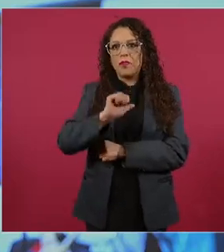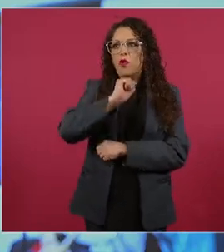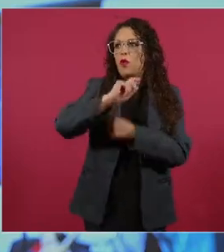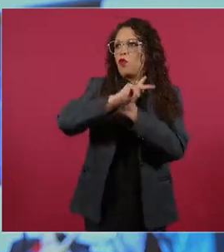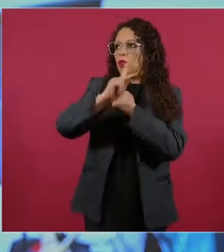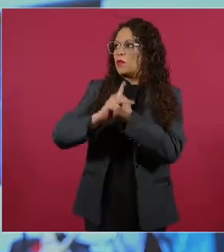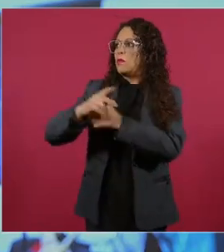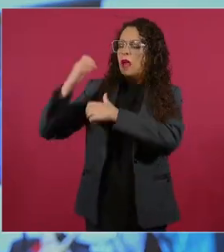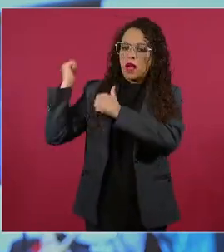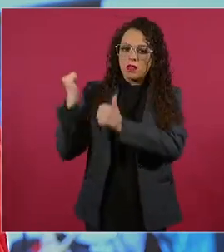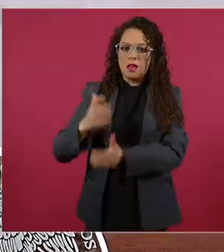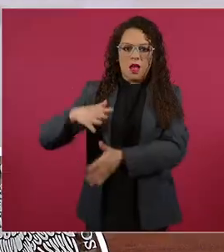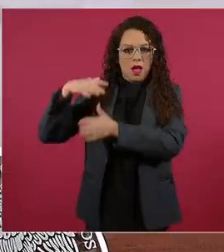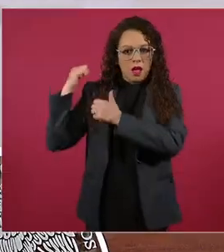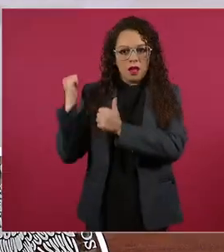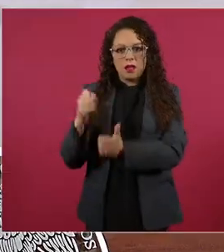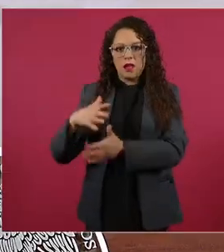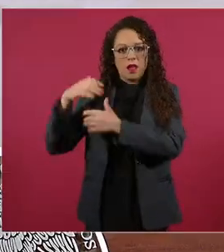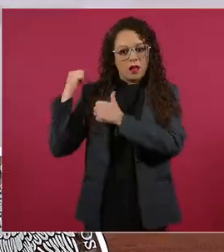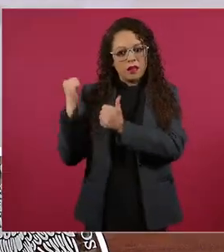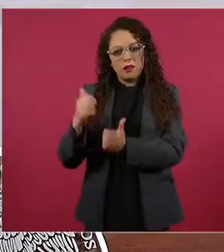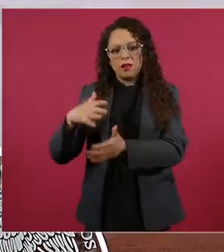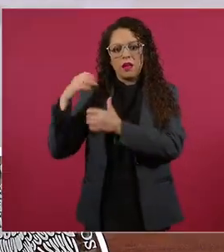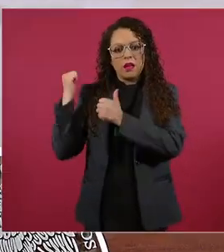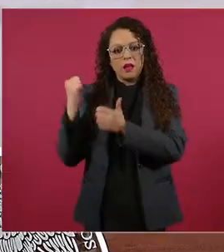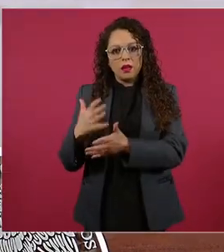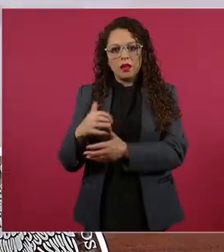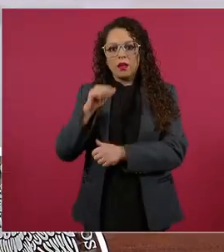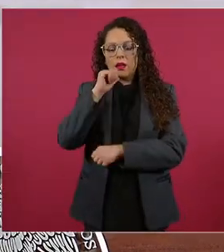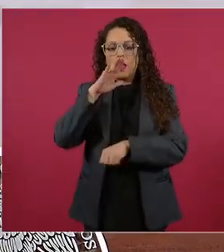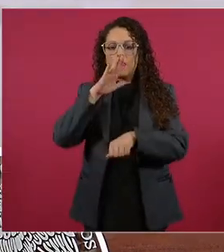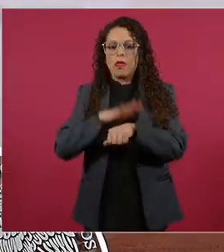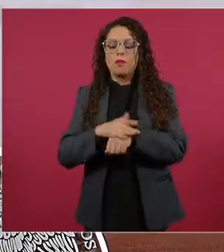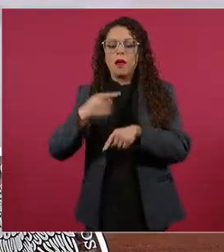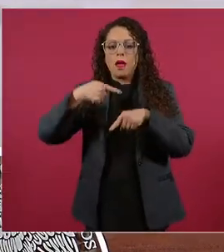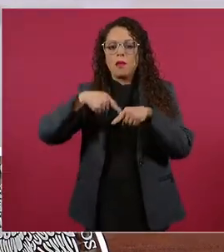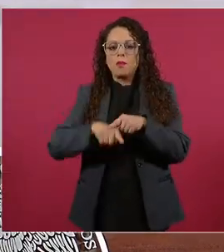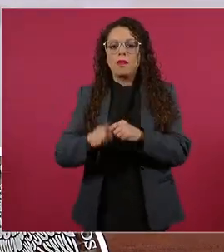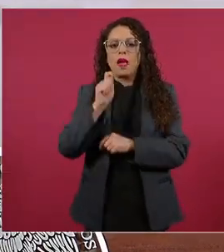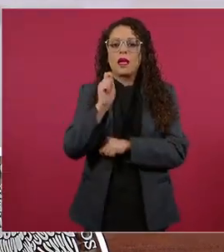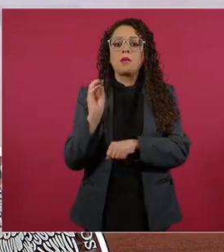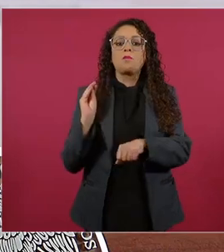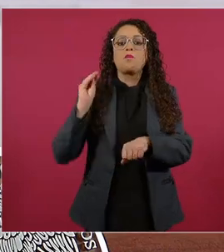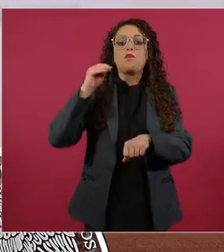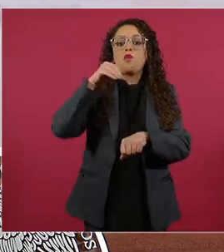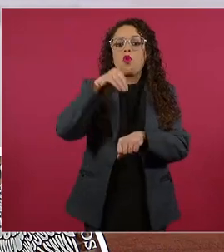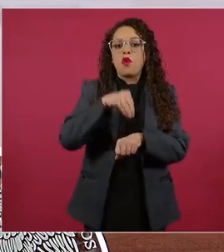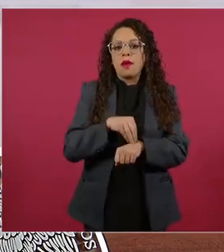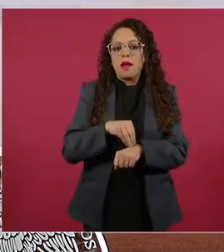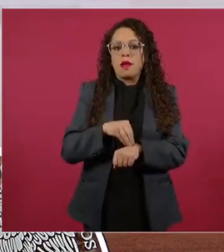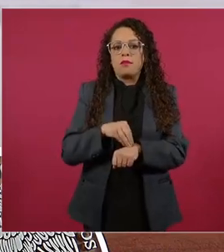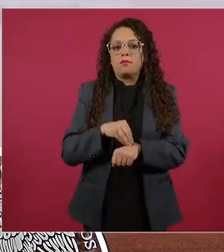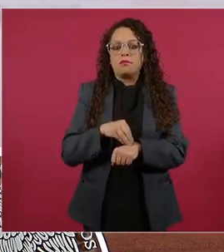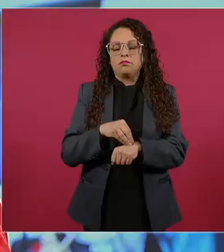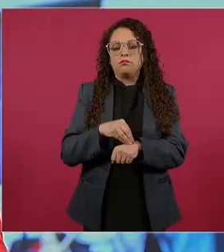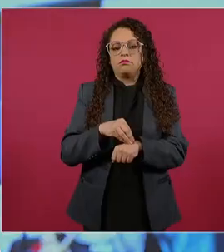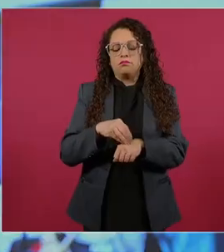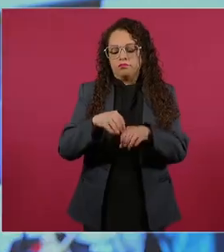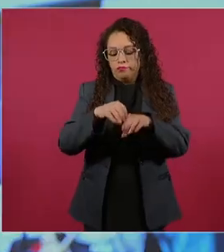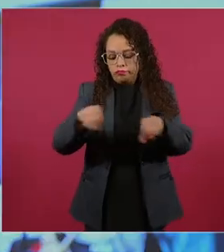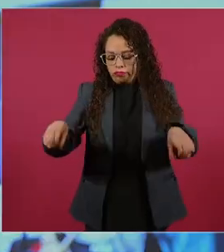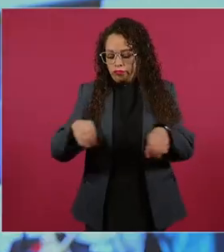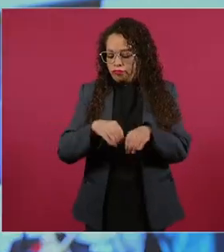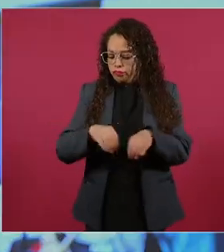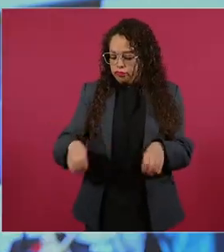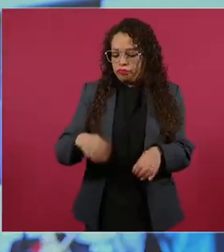países y se importaba y nada más se ensamblaba. Acá lo que hemos hecho es mucho más. Y nuestro compromiso es